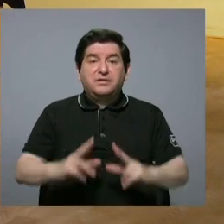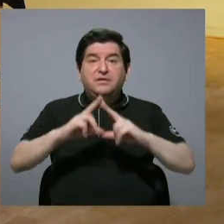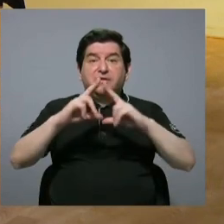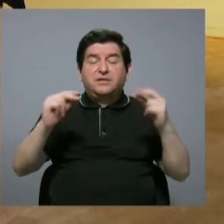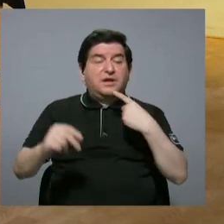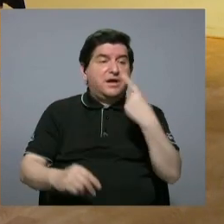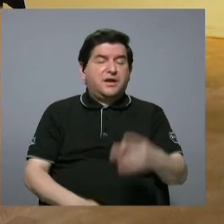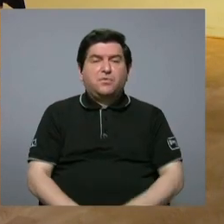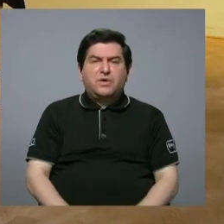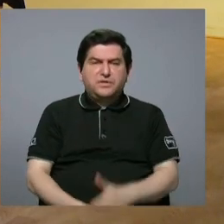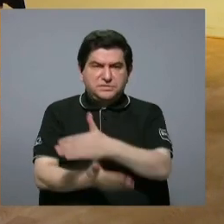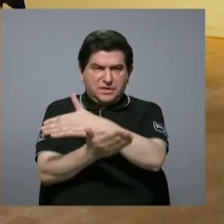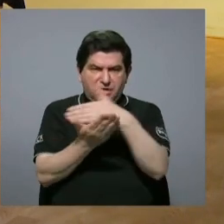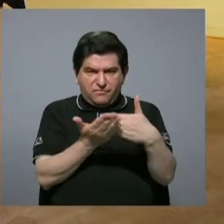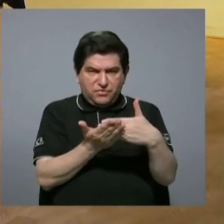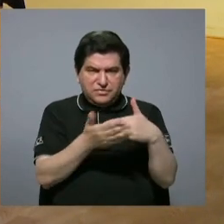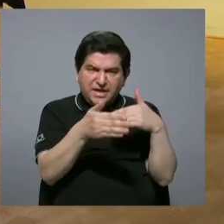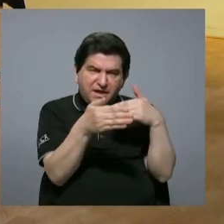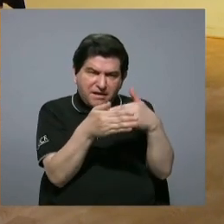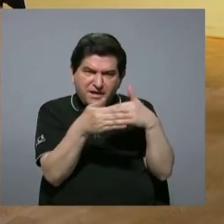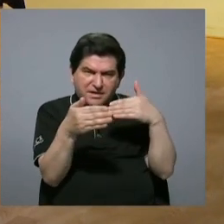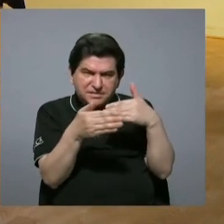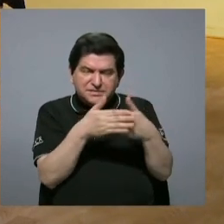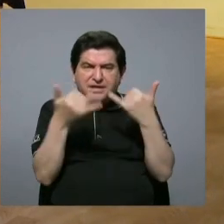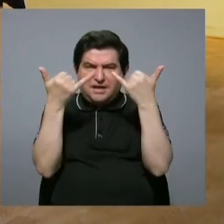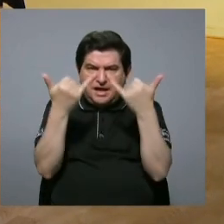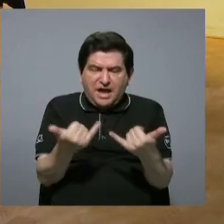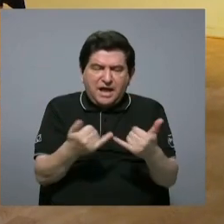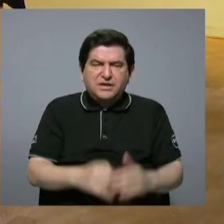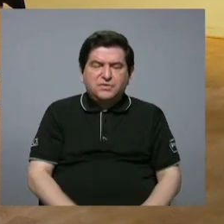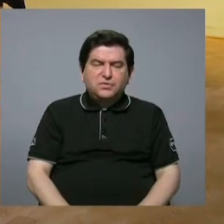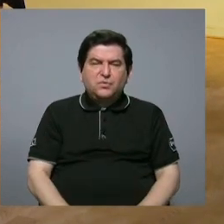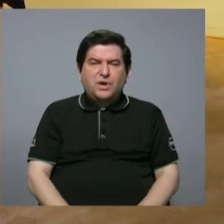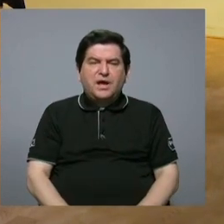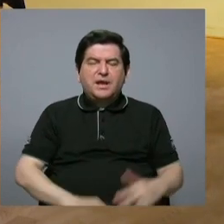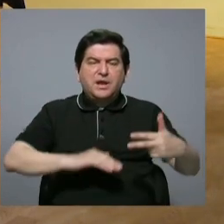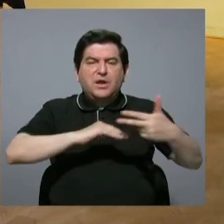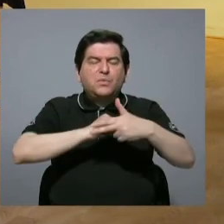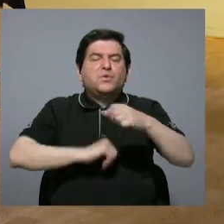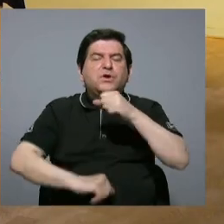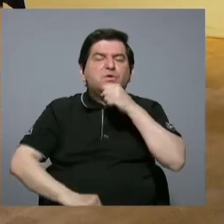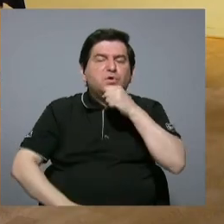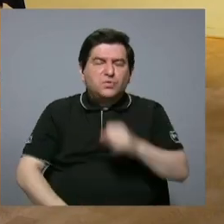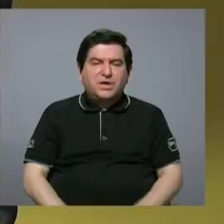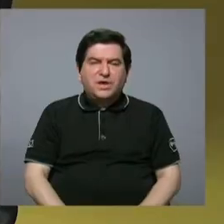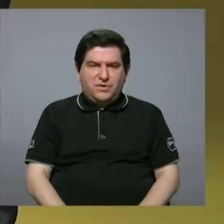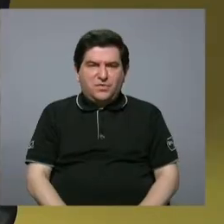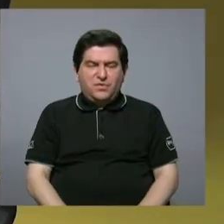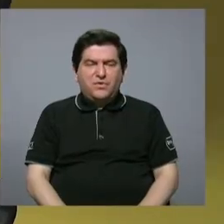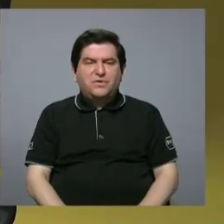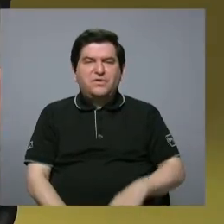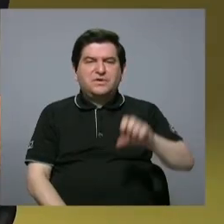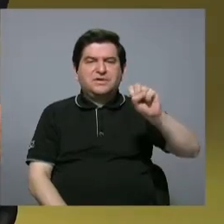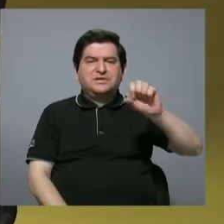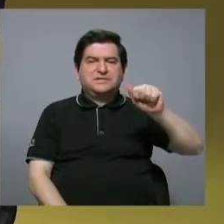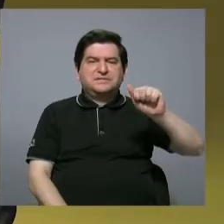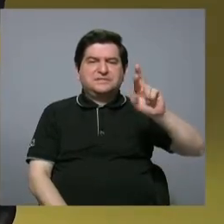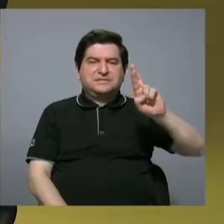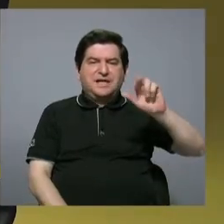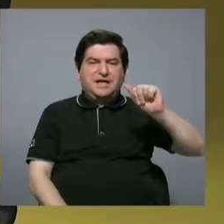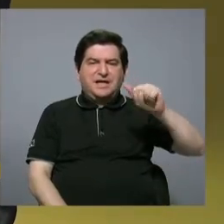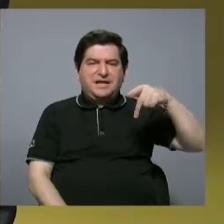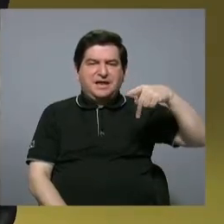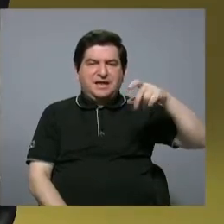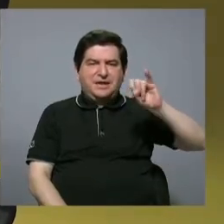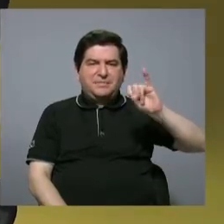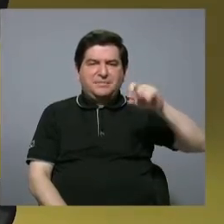dice que la frontera tiene que estar ahí cerca del actual Puerto Viejo, imagínense, en Sarapiquí, muchos kilómetros. Son extremos, ¿verdad?